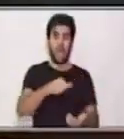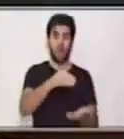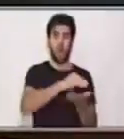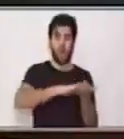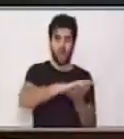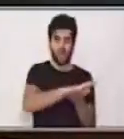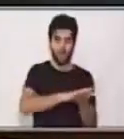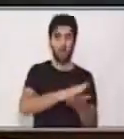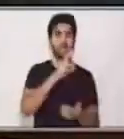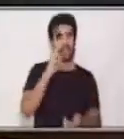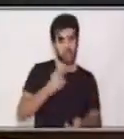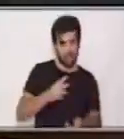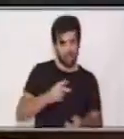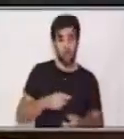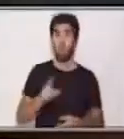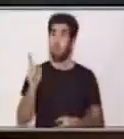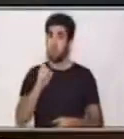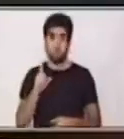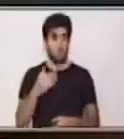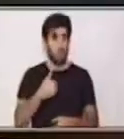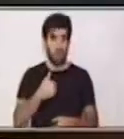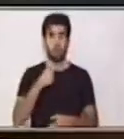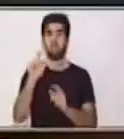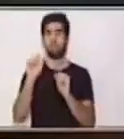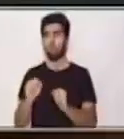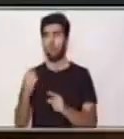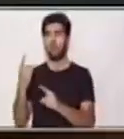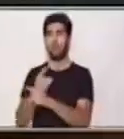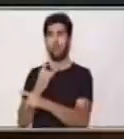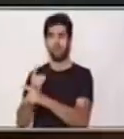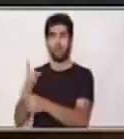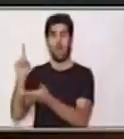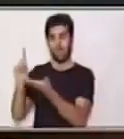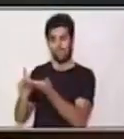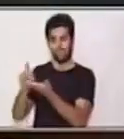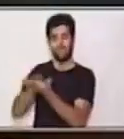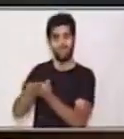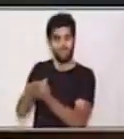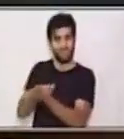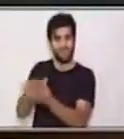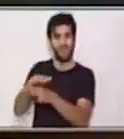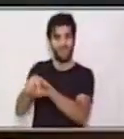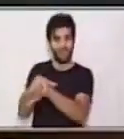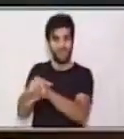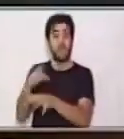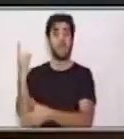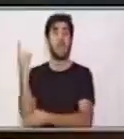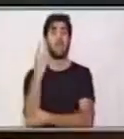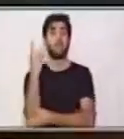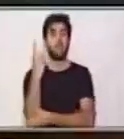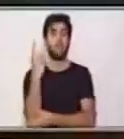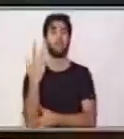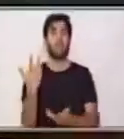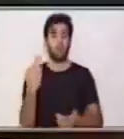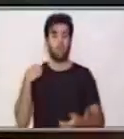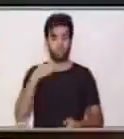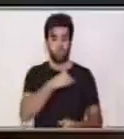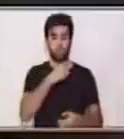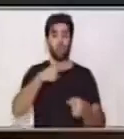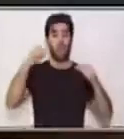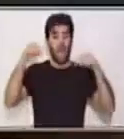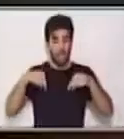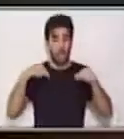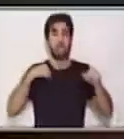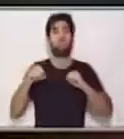y si no tienes agua y jabón puedes utilizar alcohol gel. Lo importante es que recuerdes que nosotros estamos